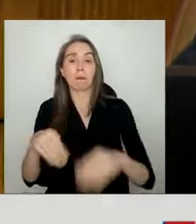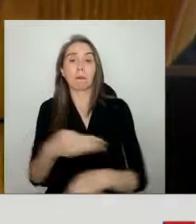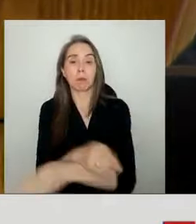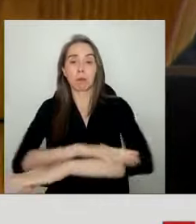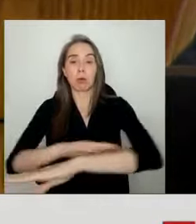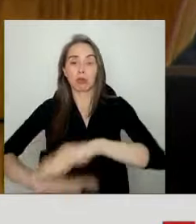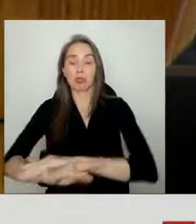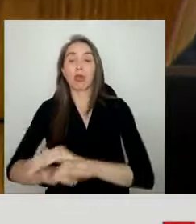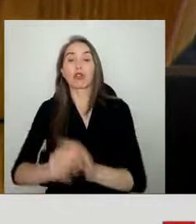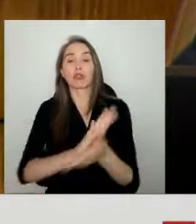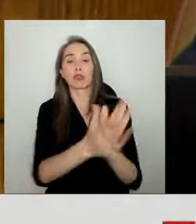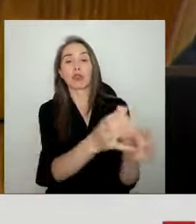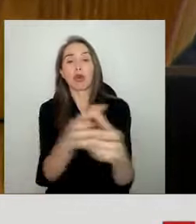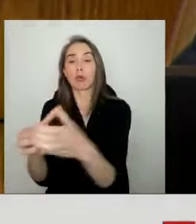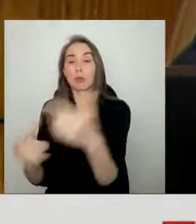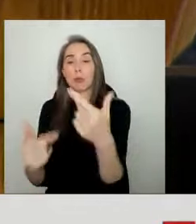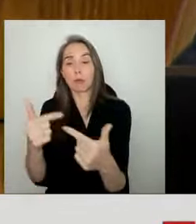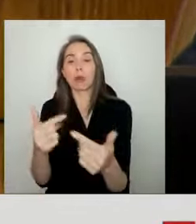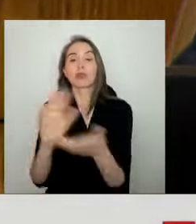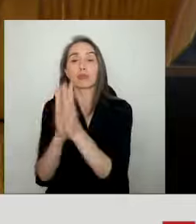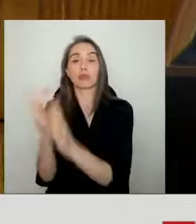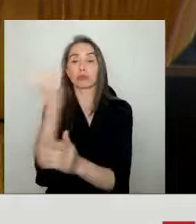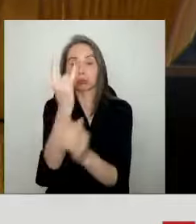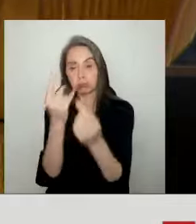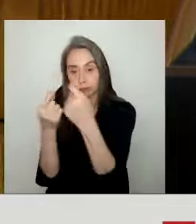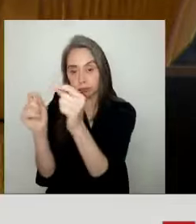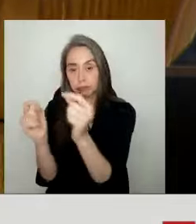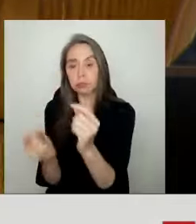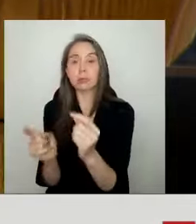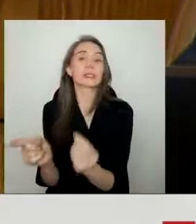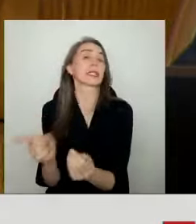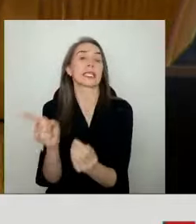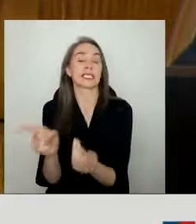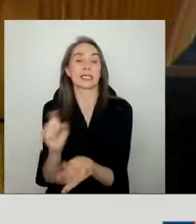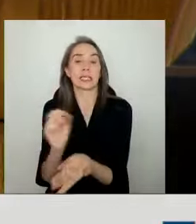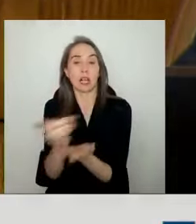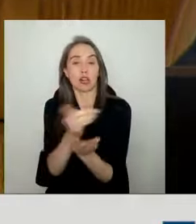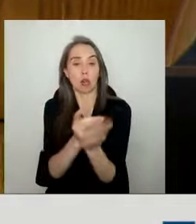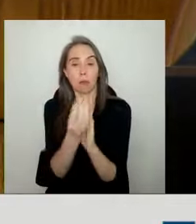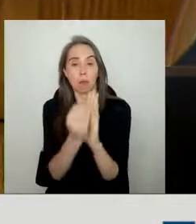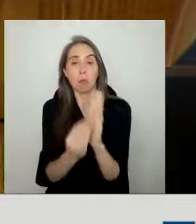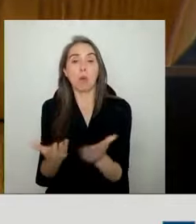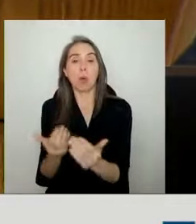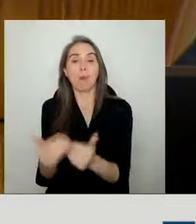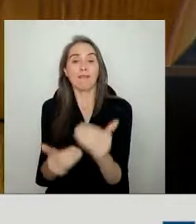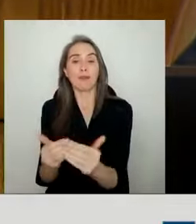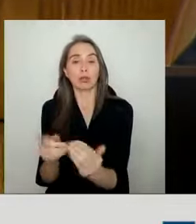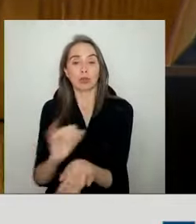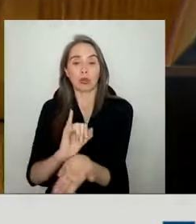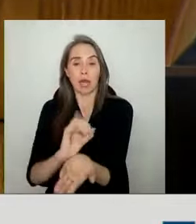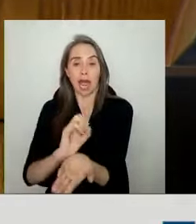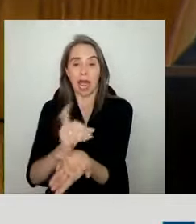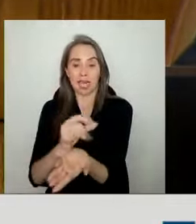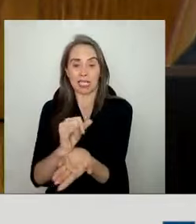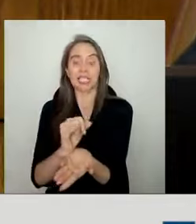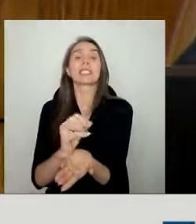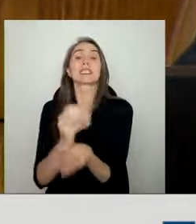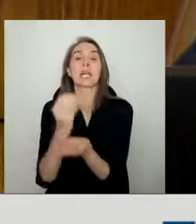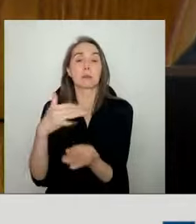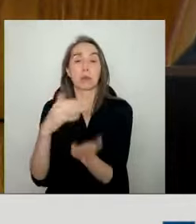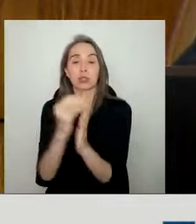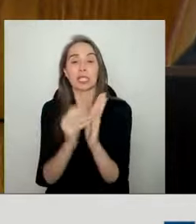sectores político y académico el diseño de la agencia es crucial de manera que esté libre de cuestionamiento no